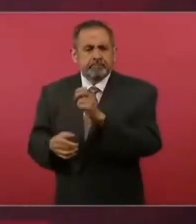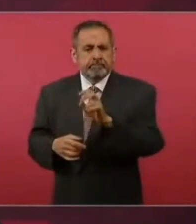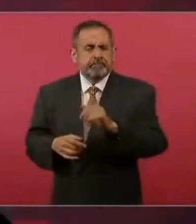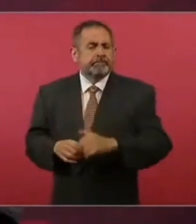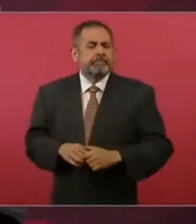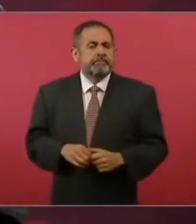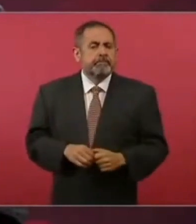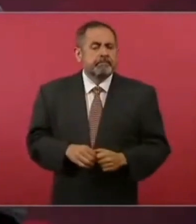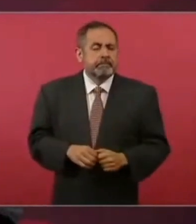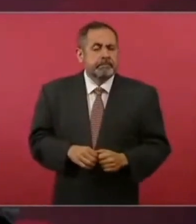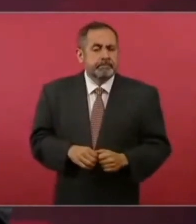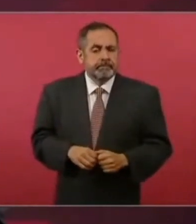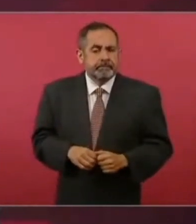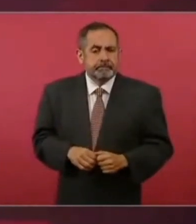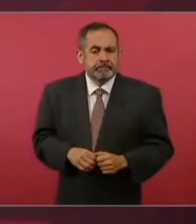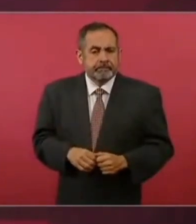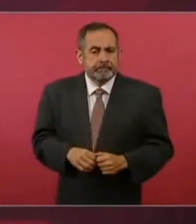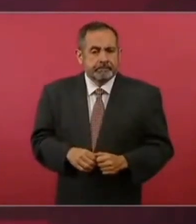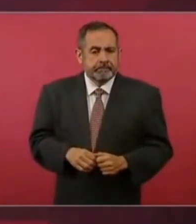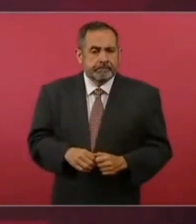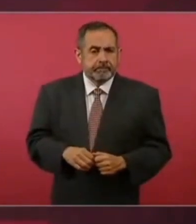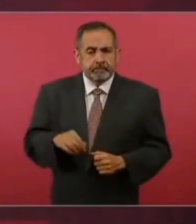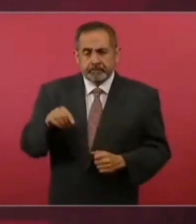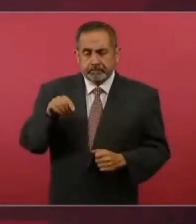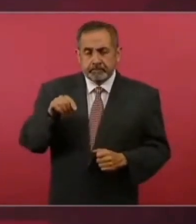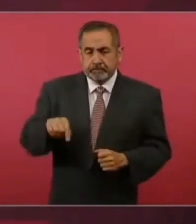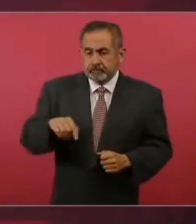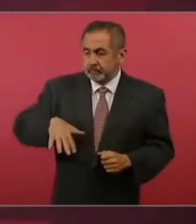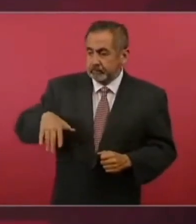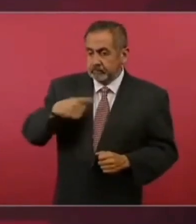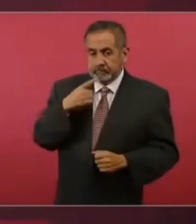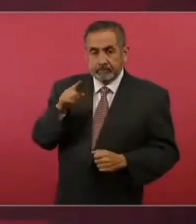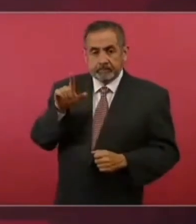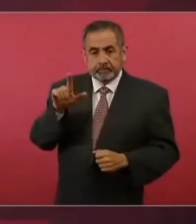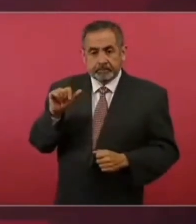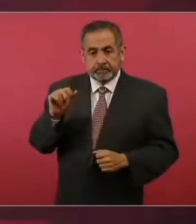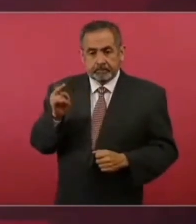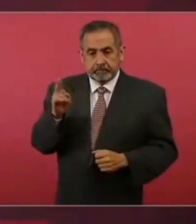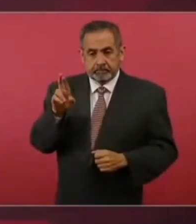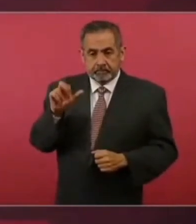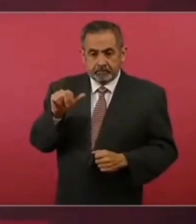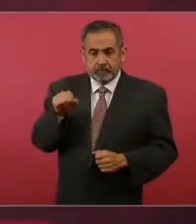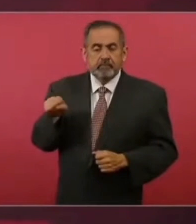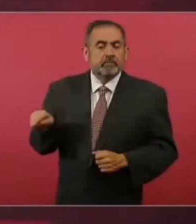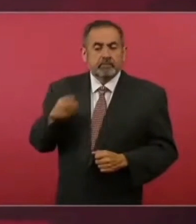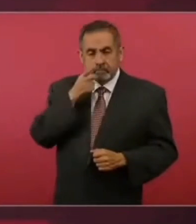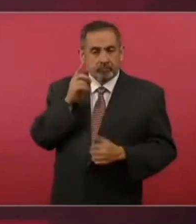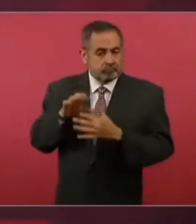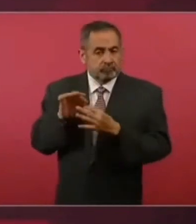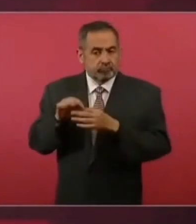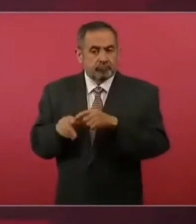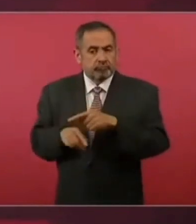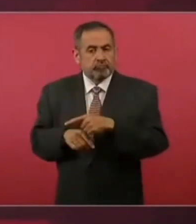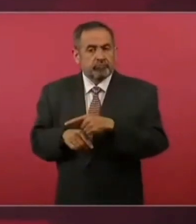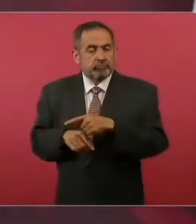que aquí mencionó Laura, ¿no?, de que